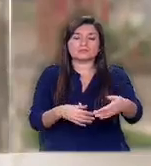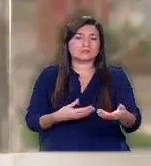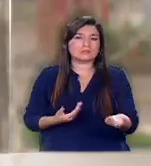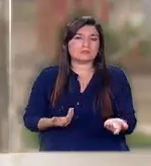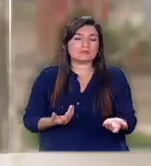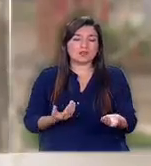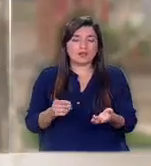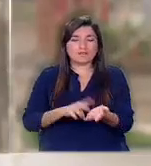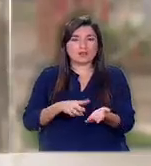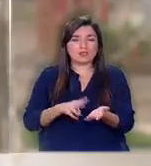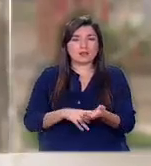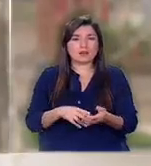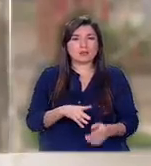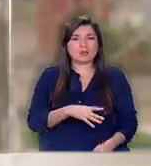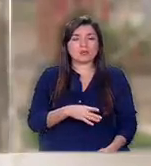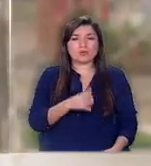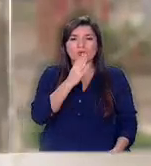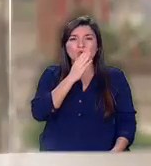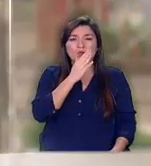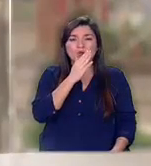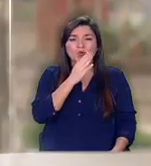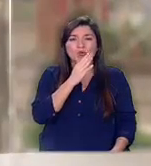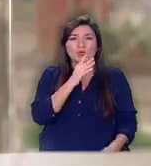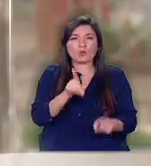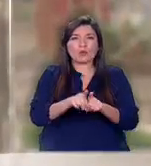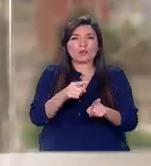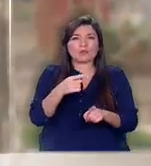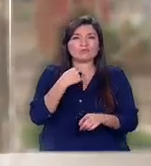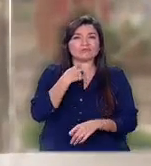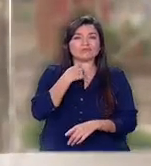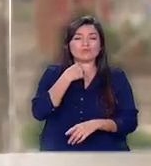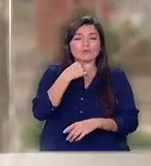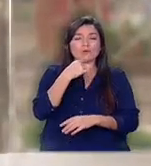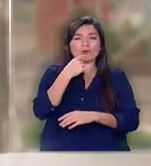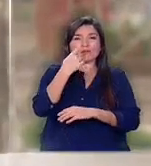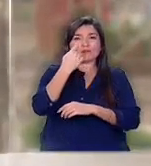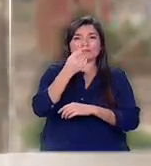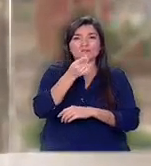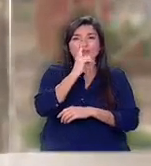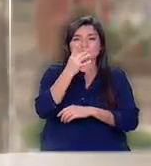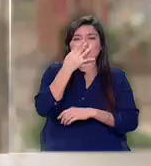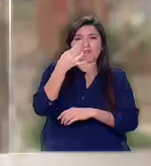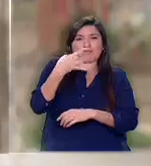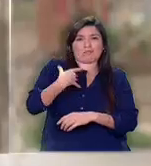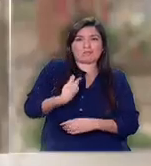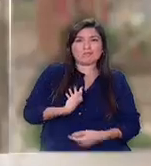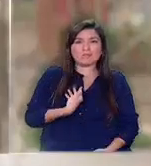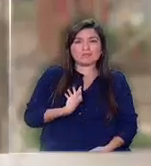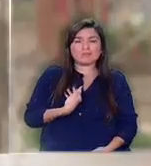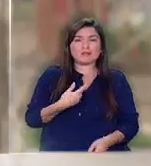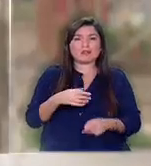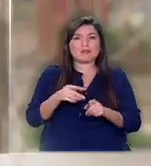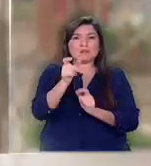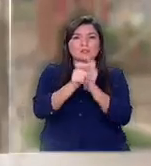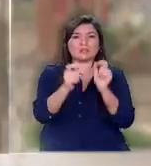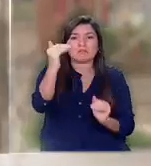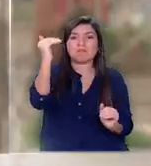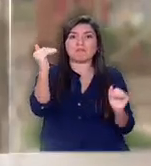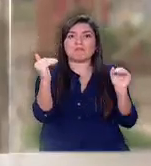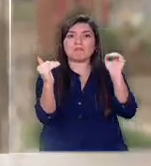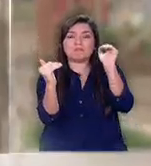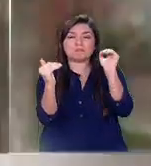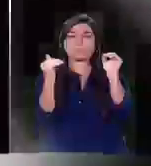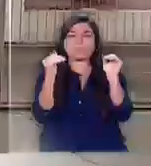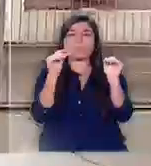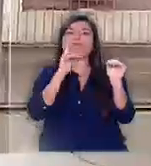de migrante, vergonzoso. Que las pertenencias de nosotros, no iguales a las de toda la gente del Barrio Alto, se vinieran cayendo